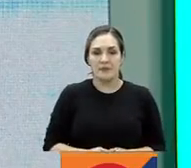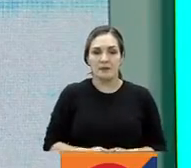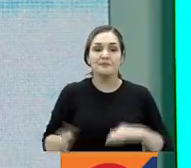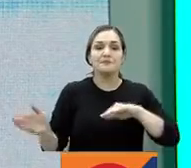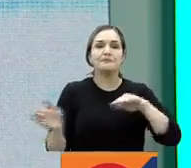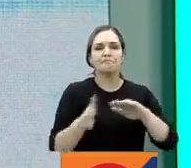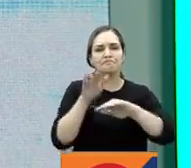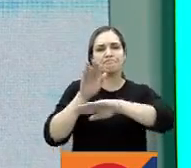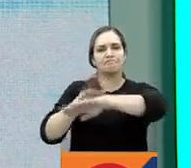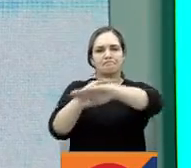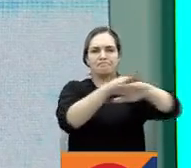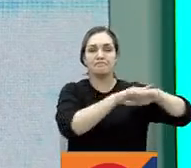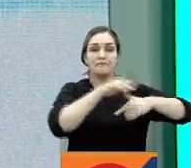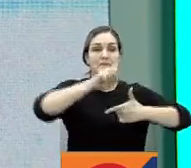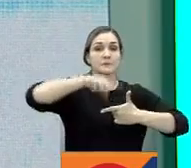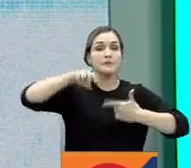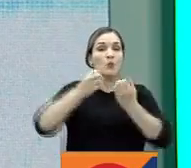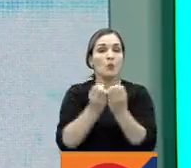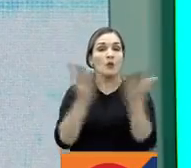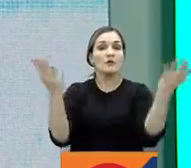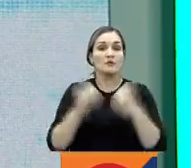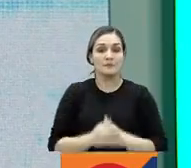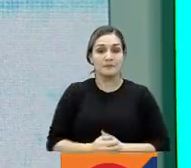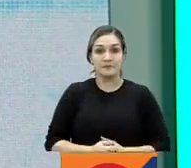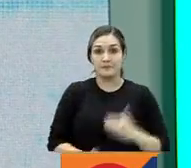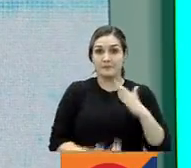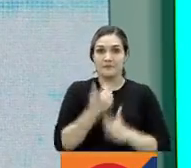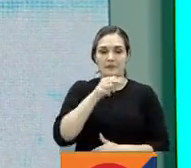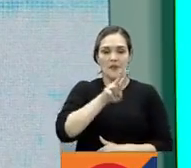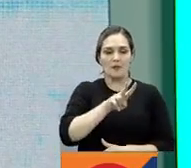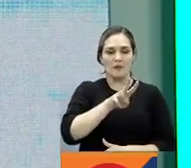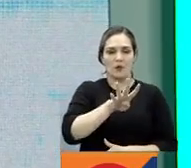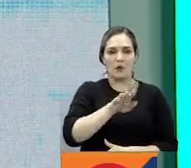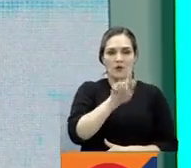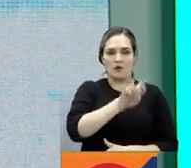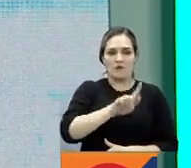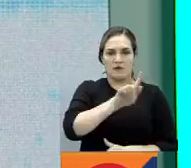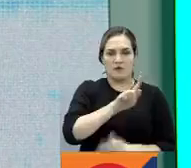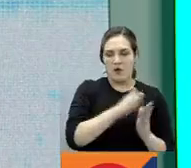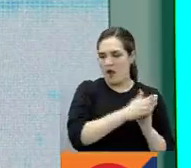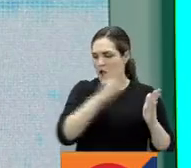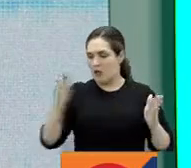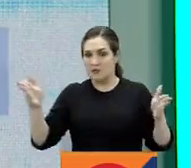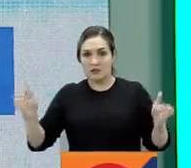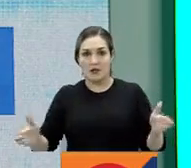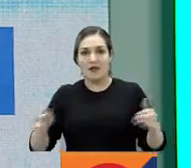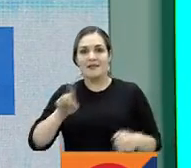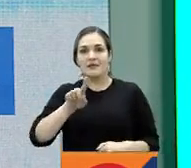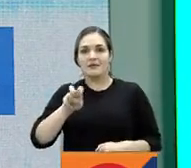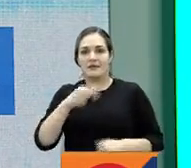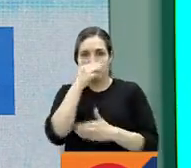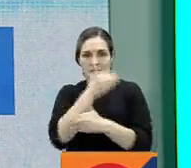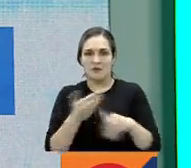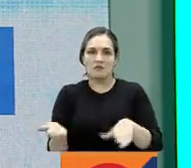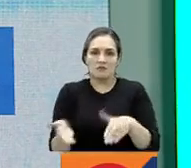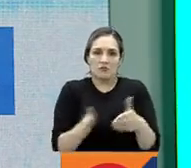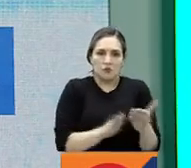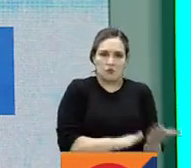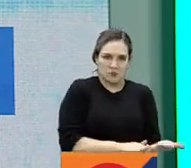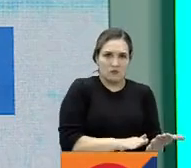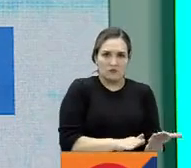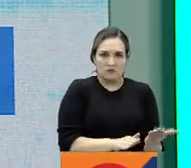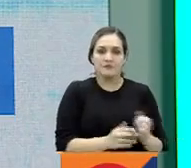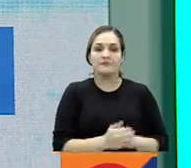Y atención a estos datos. Desde el 24 de febrero, 17 niños han fallecido y 30 más